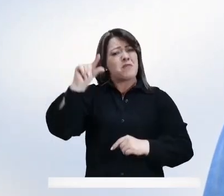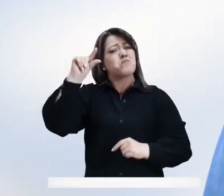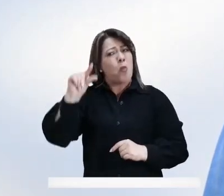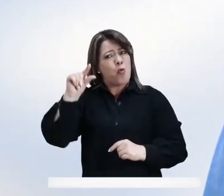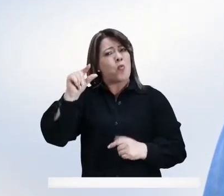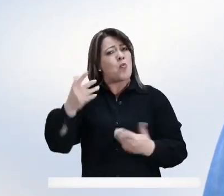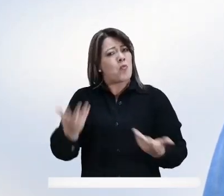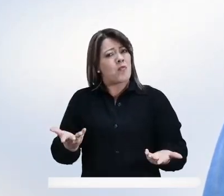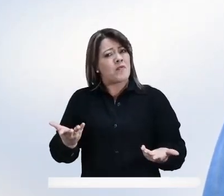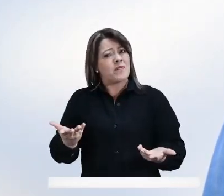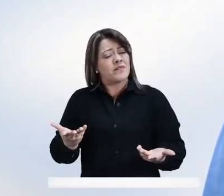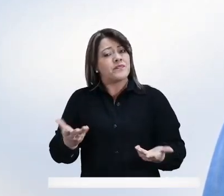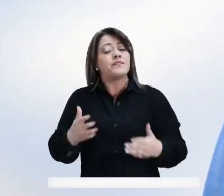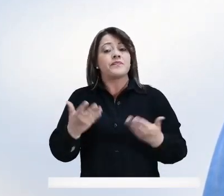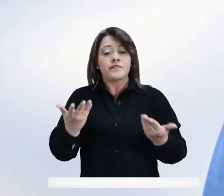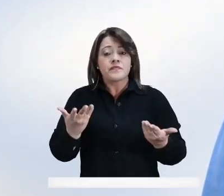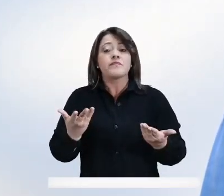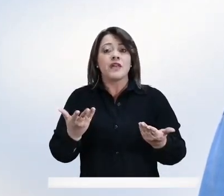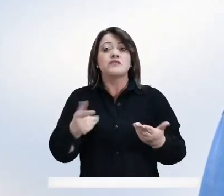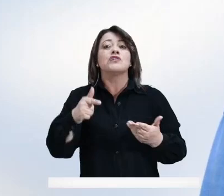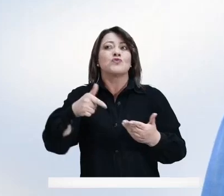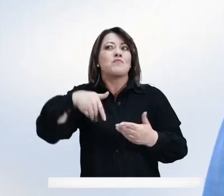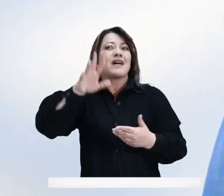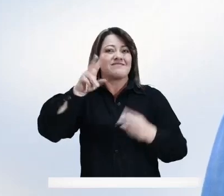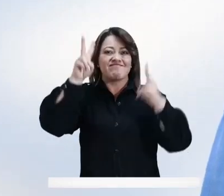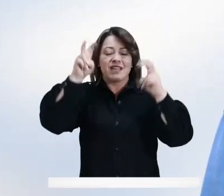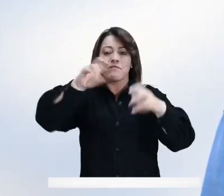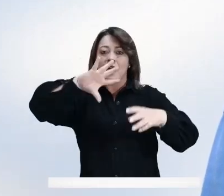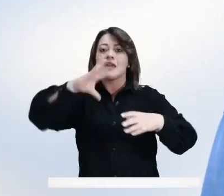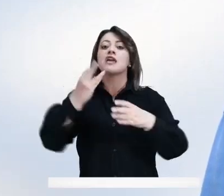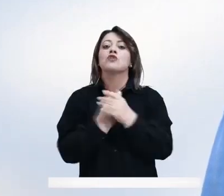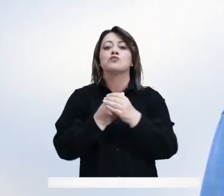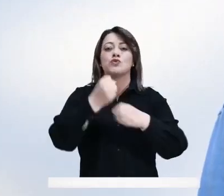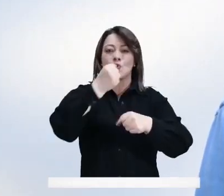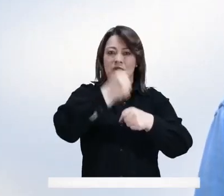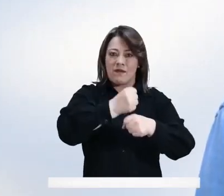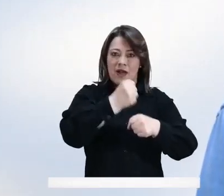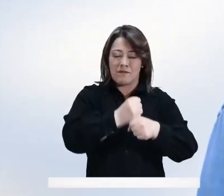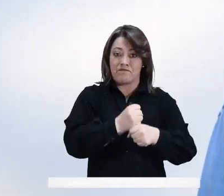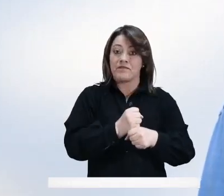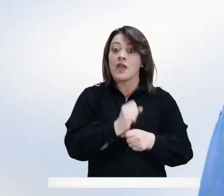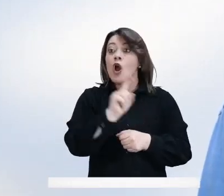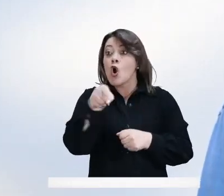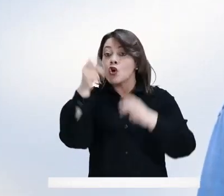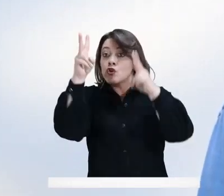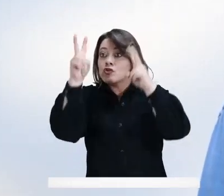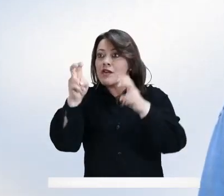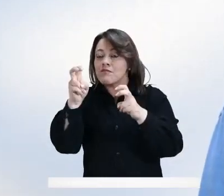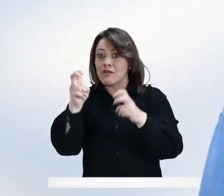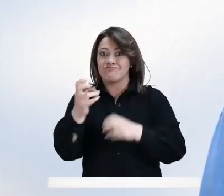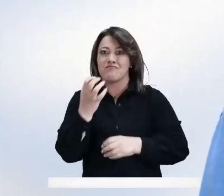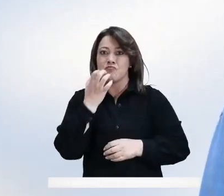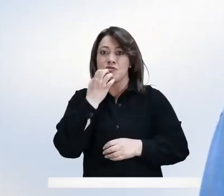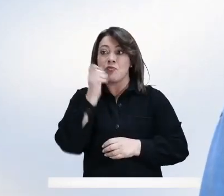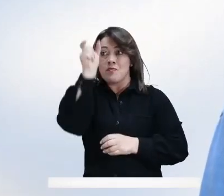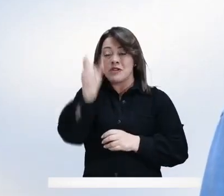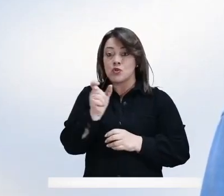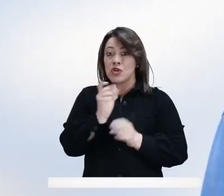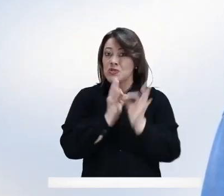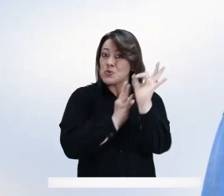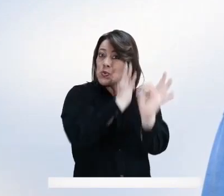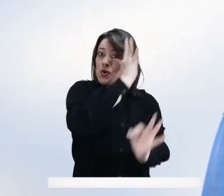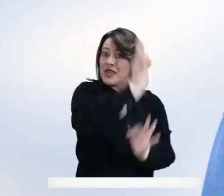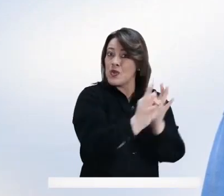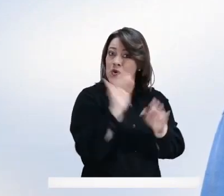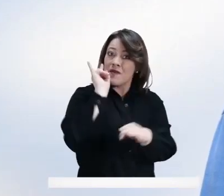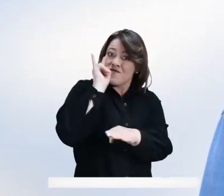Eso por el tema de la inclusión laboral. En el tema también de cuidadores y cuidadoras, yo pienso